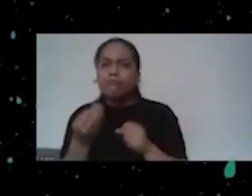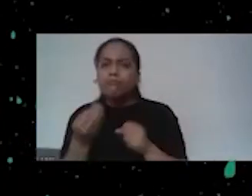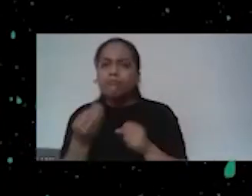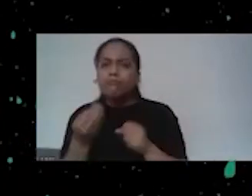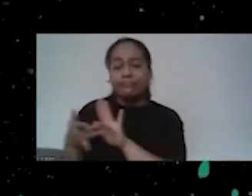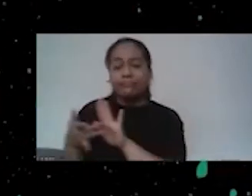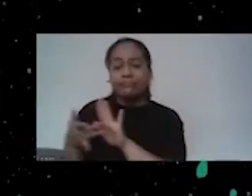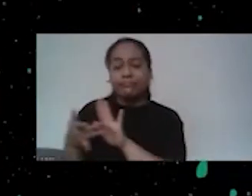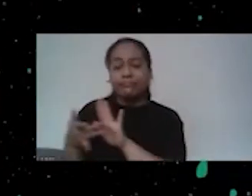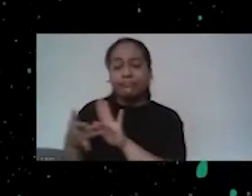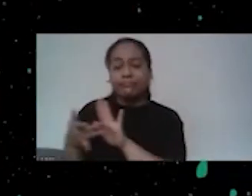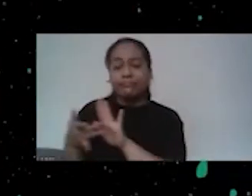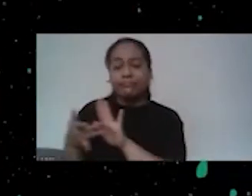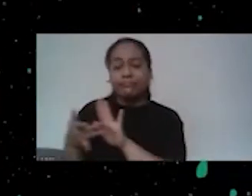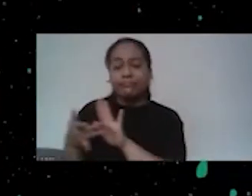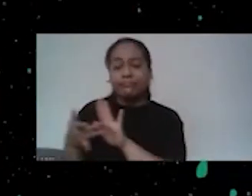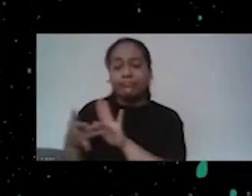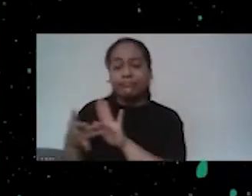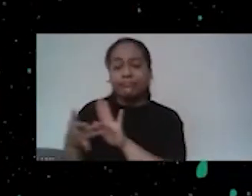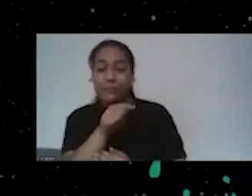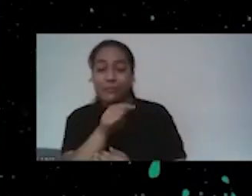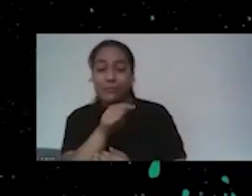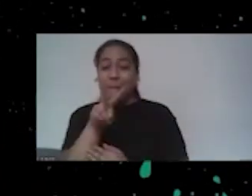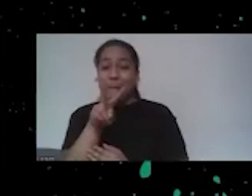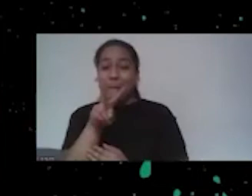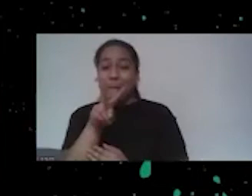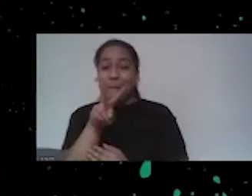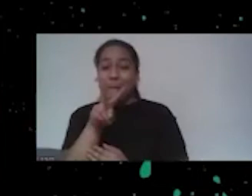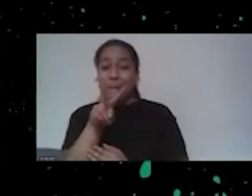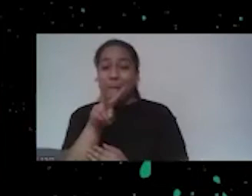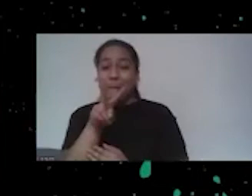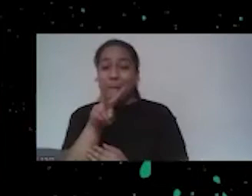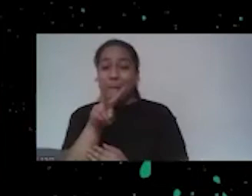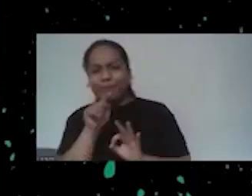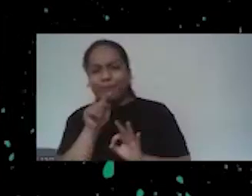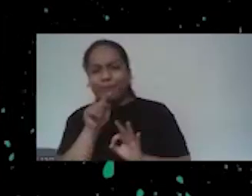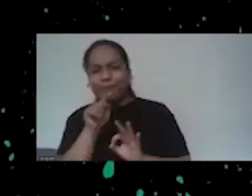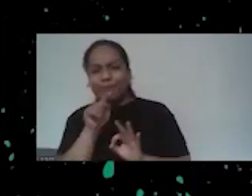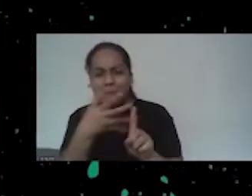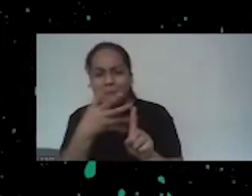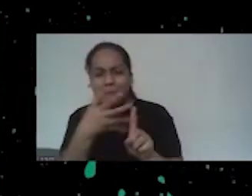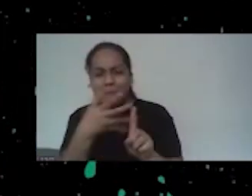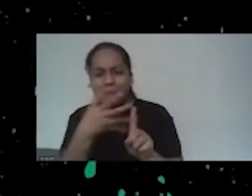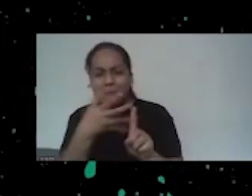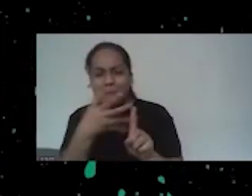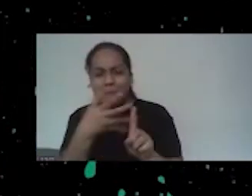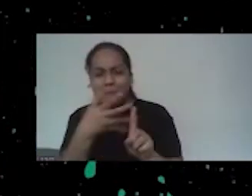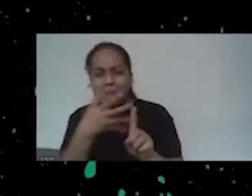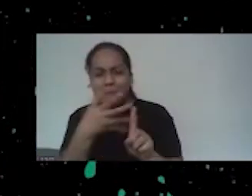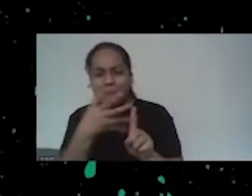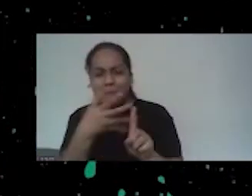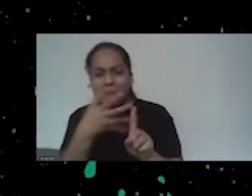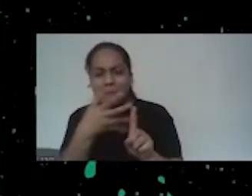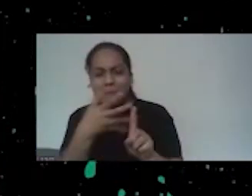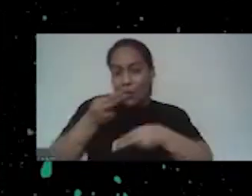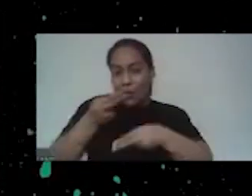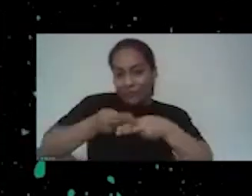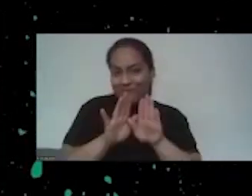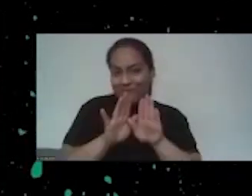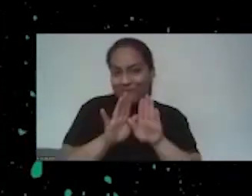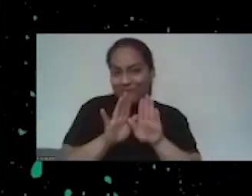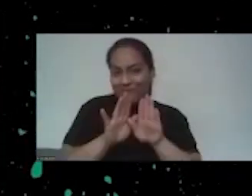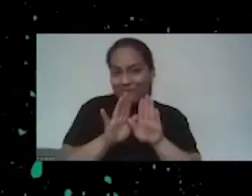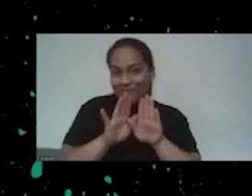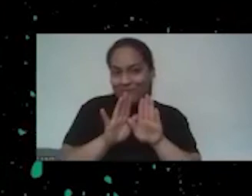por ejemplo, eso ha sido súper bonito porque esa imagen del ejército salió en el periódico El Tiempo, entonces tuvo una